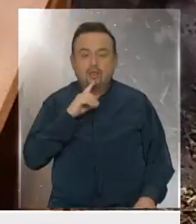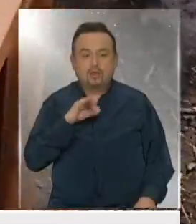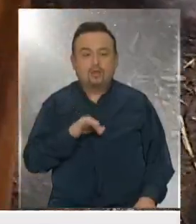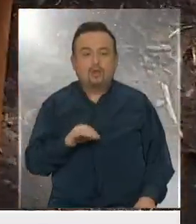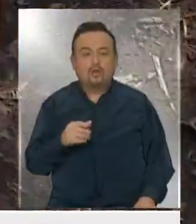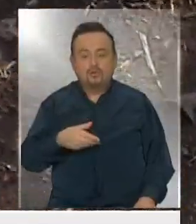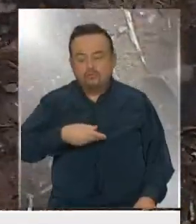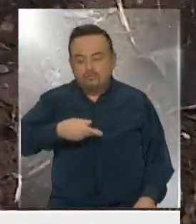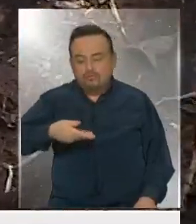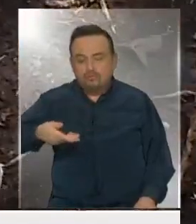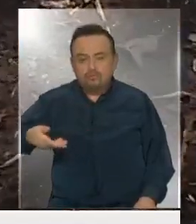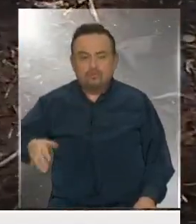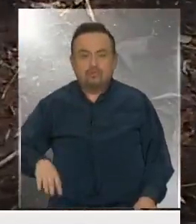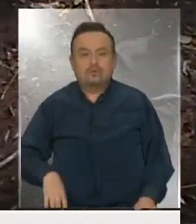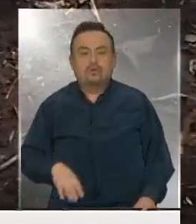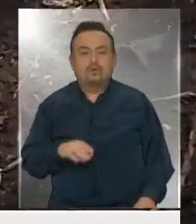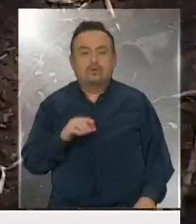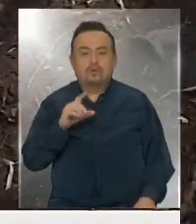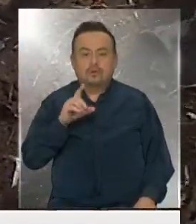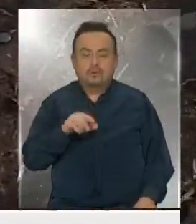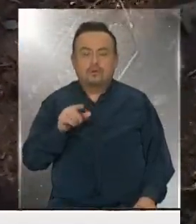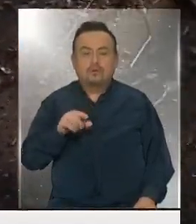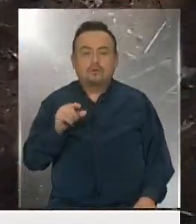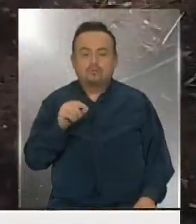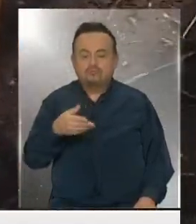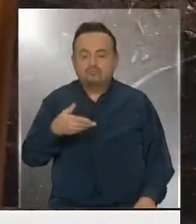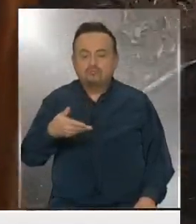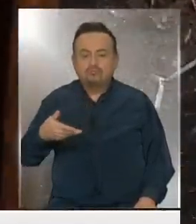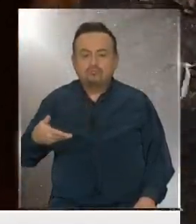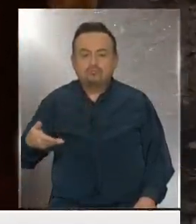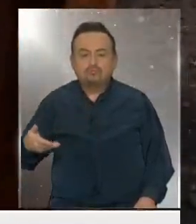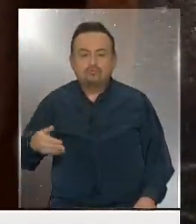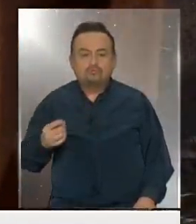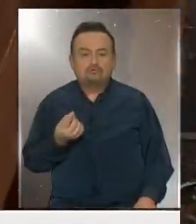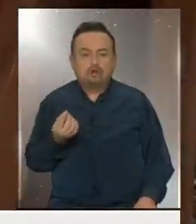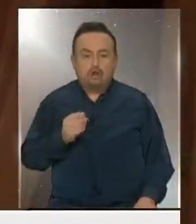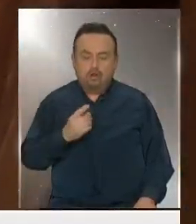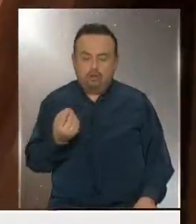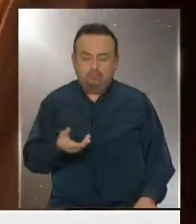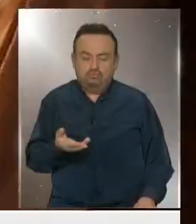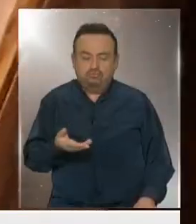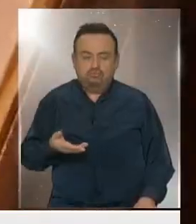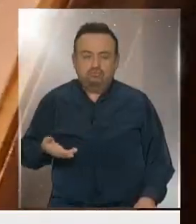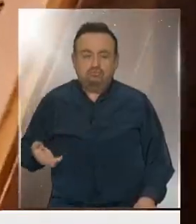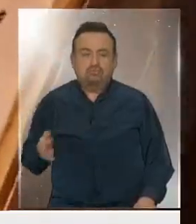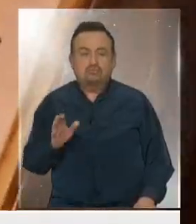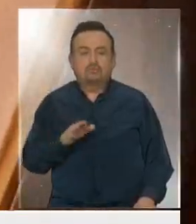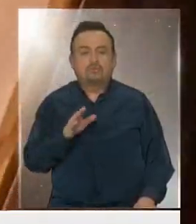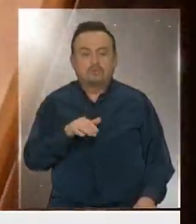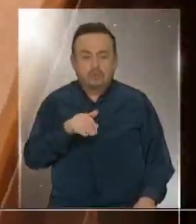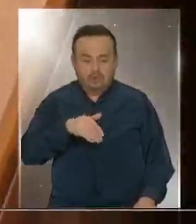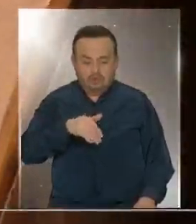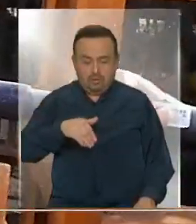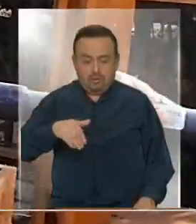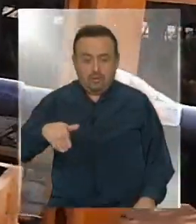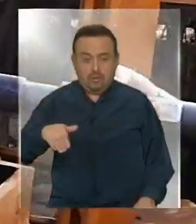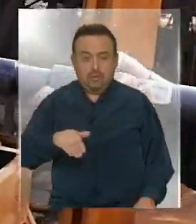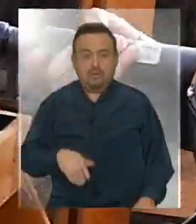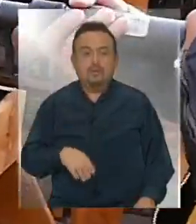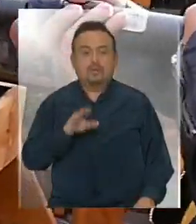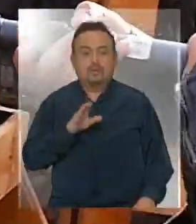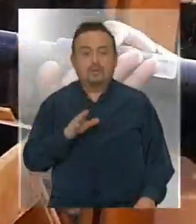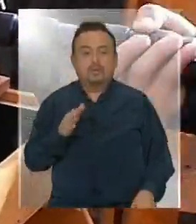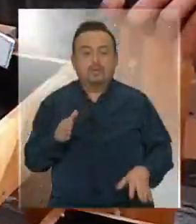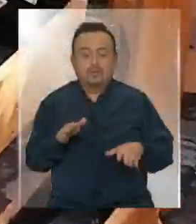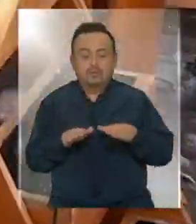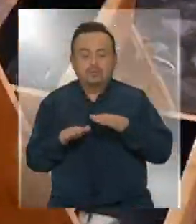al voleo. Bueno, esto es un poco menos que al voleo, pero donde caiga la semilla, ya en este surco. La vamos